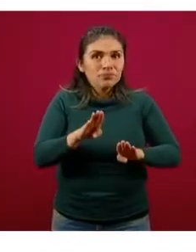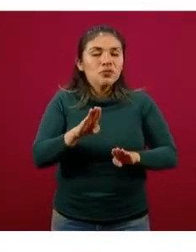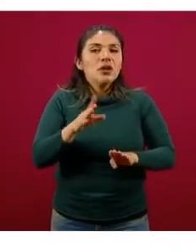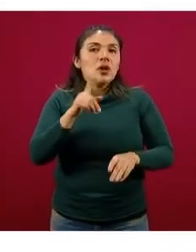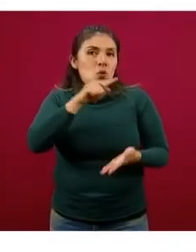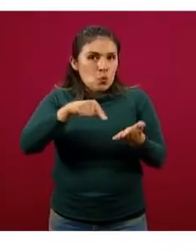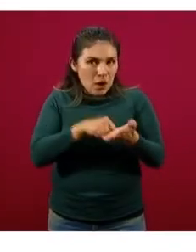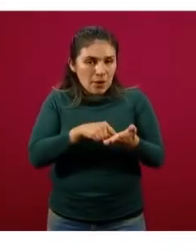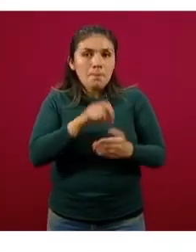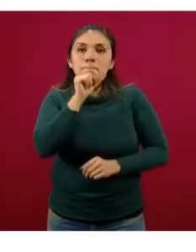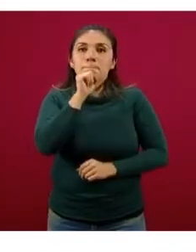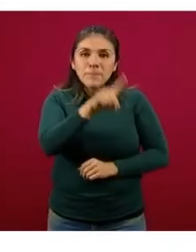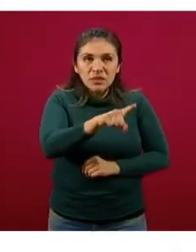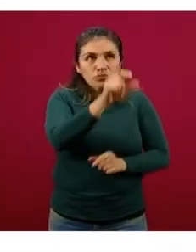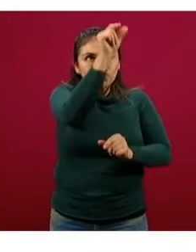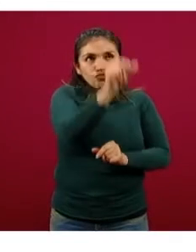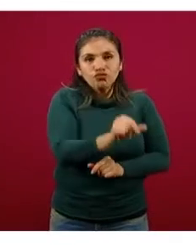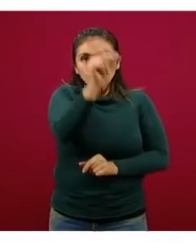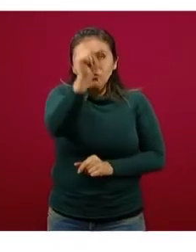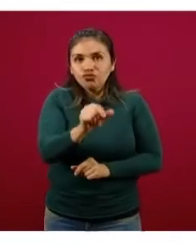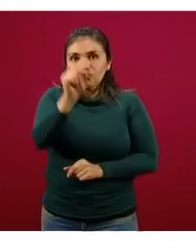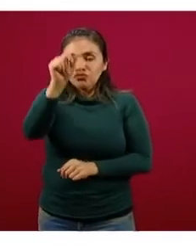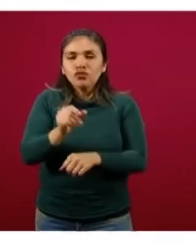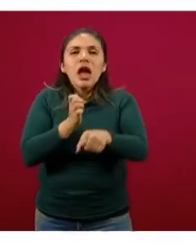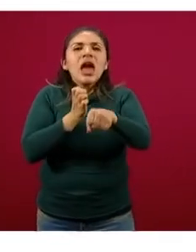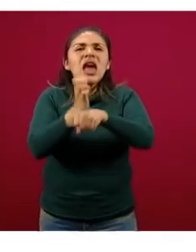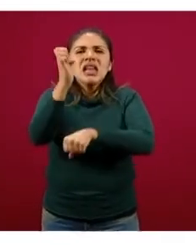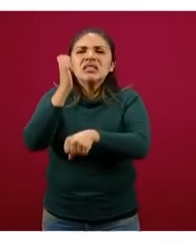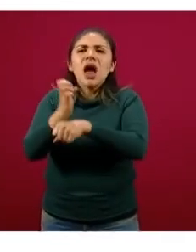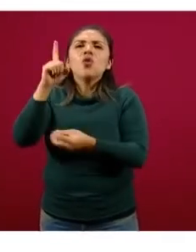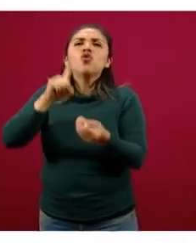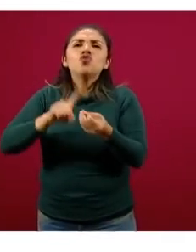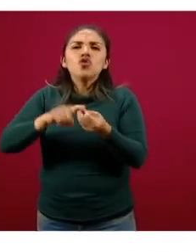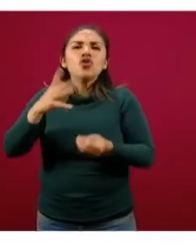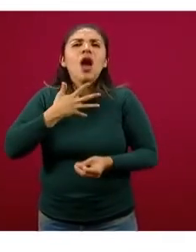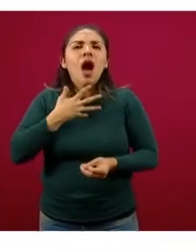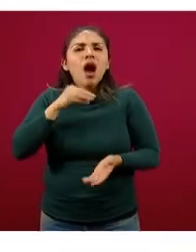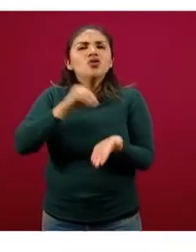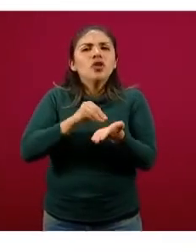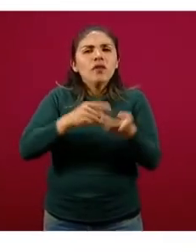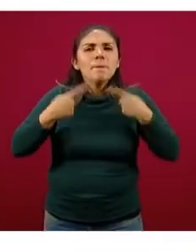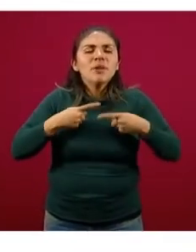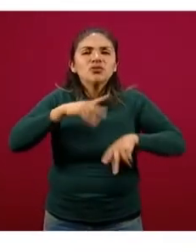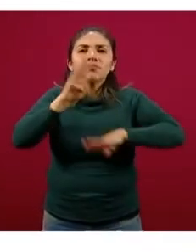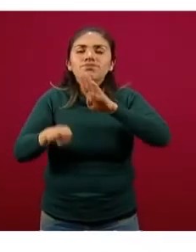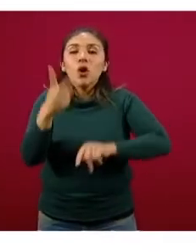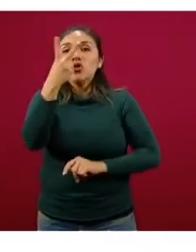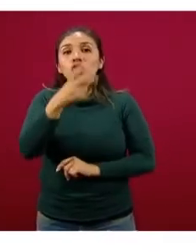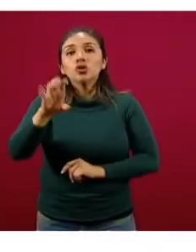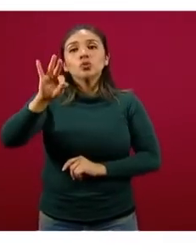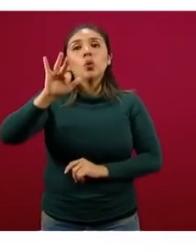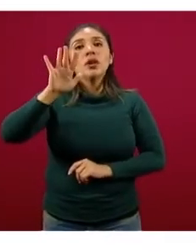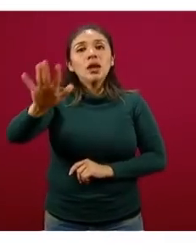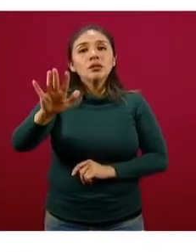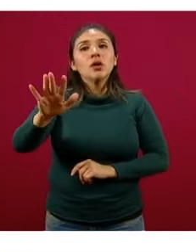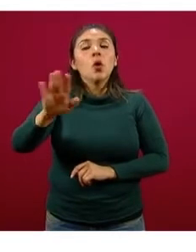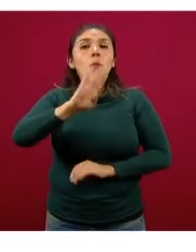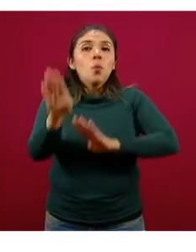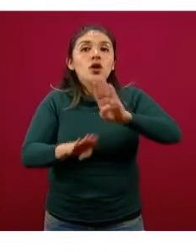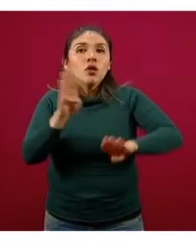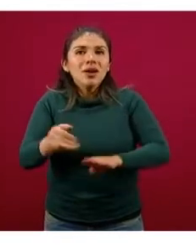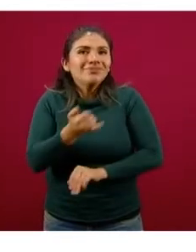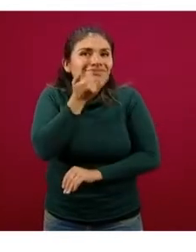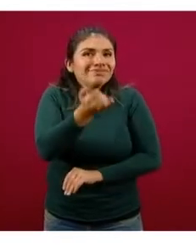ocurrieron las mismas y también en qué estados tenemos defunciones o están distribuidas estas 245 defunciones